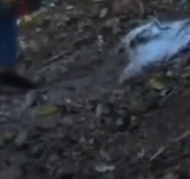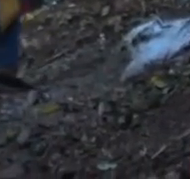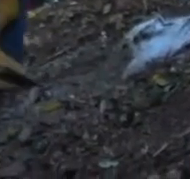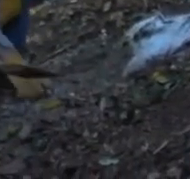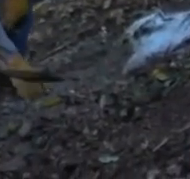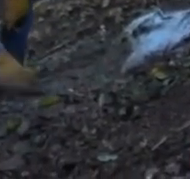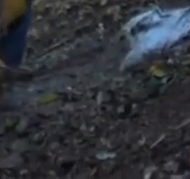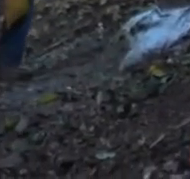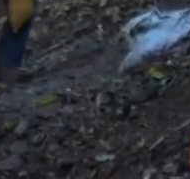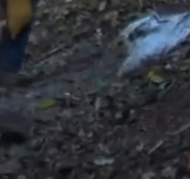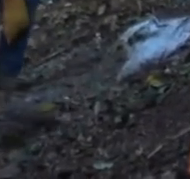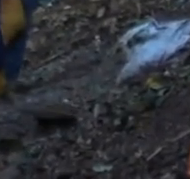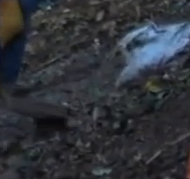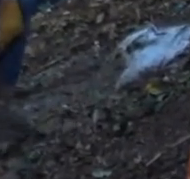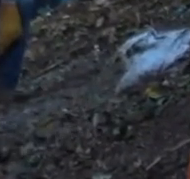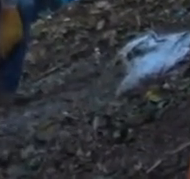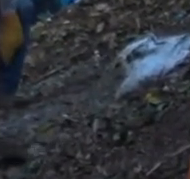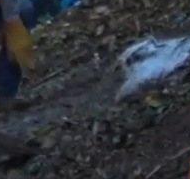los ejidatarios.